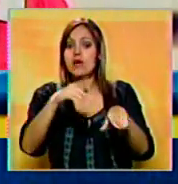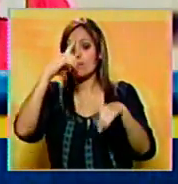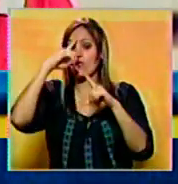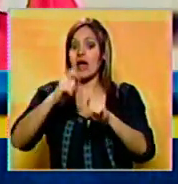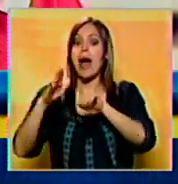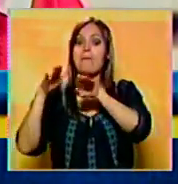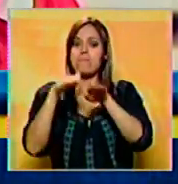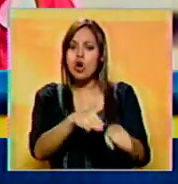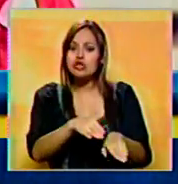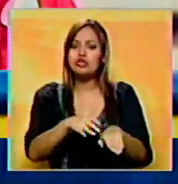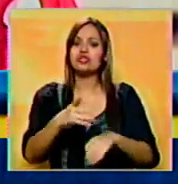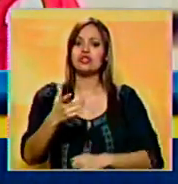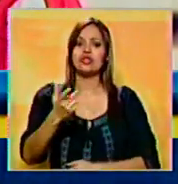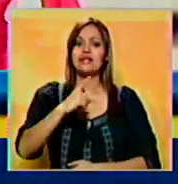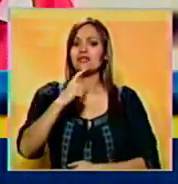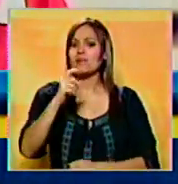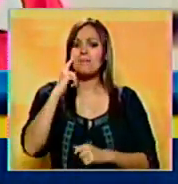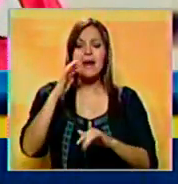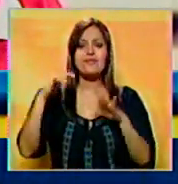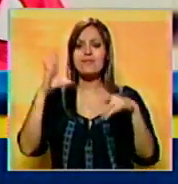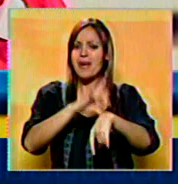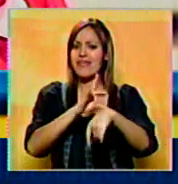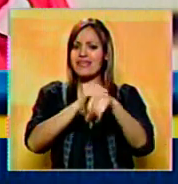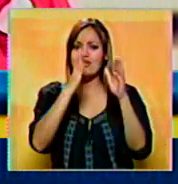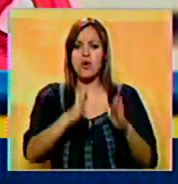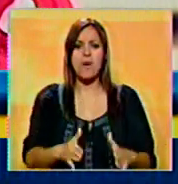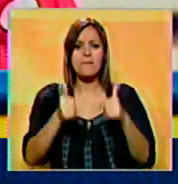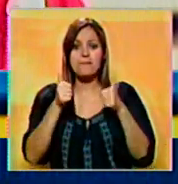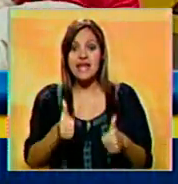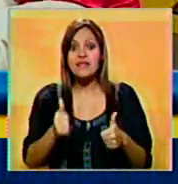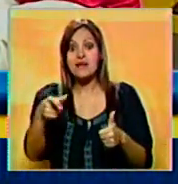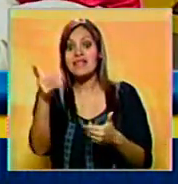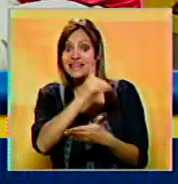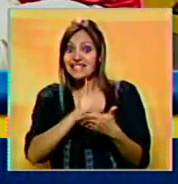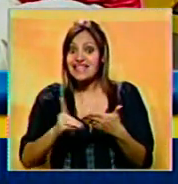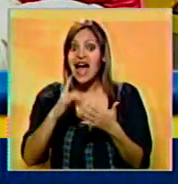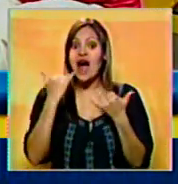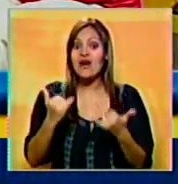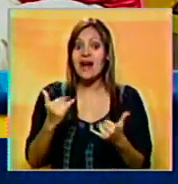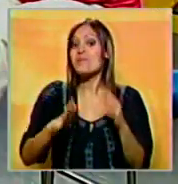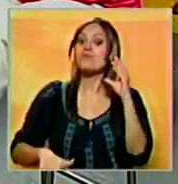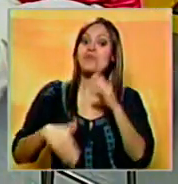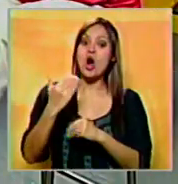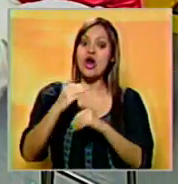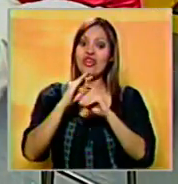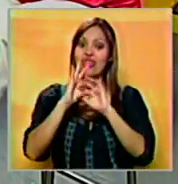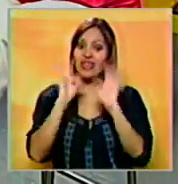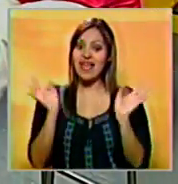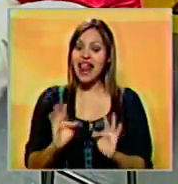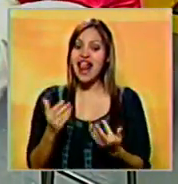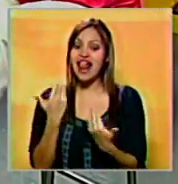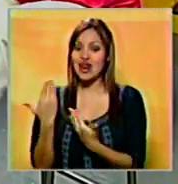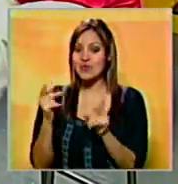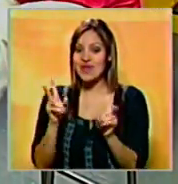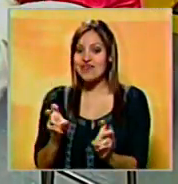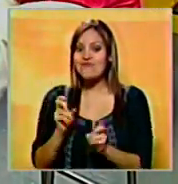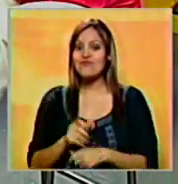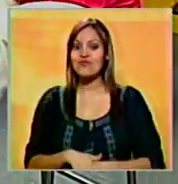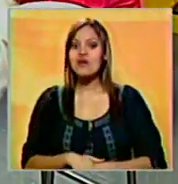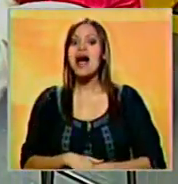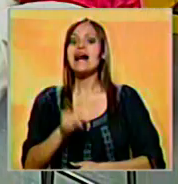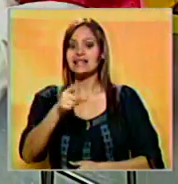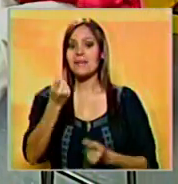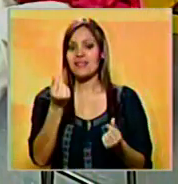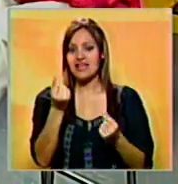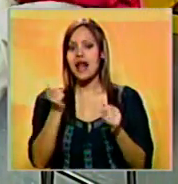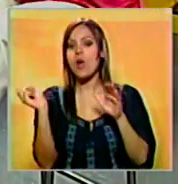especialistas, porque tenemos maravillosos médicos, maravillosos de diseñadores, porque te has convertido ahora en modelo, sí, también. Esto es parte de nuestra